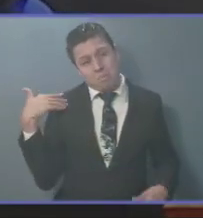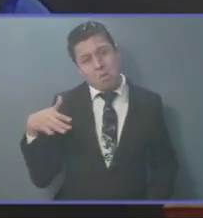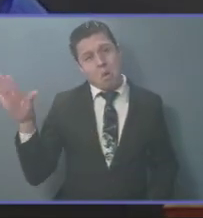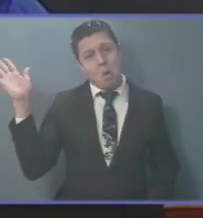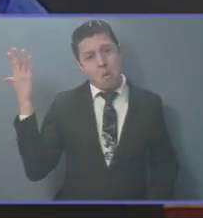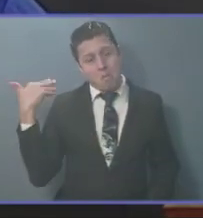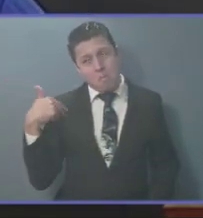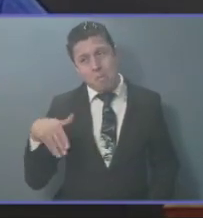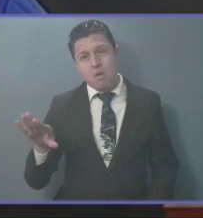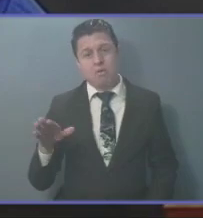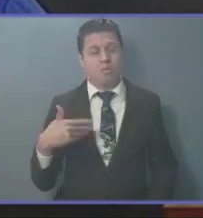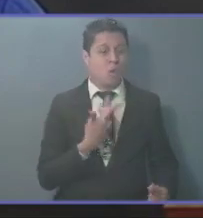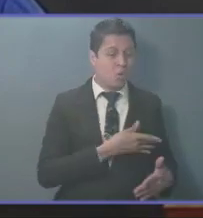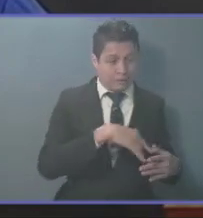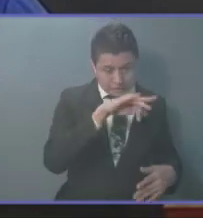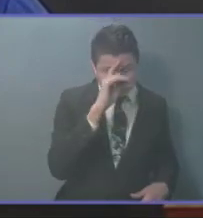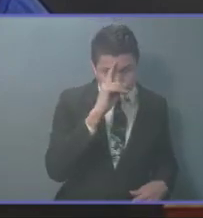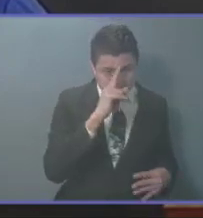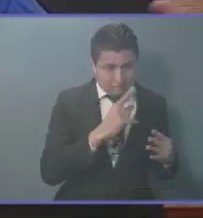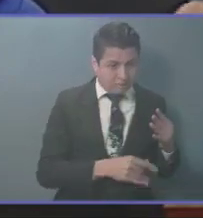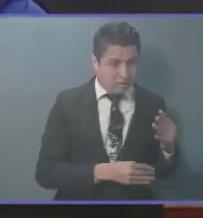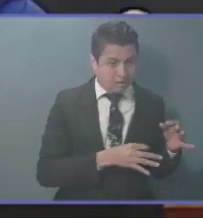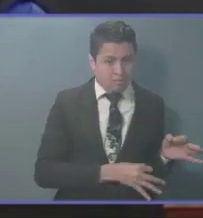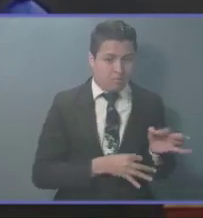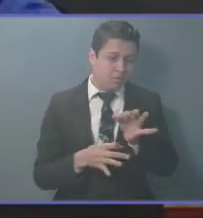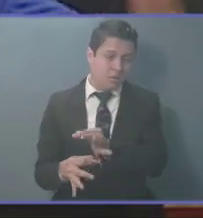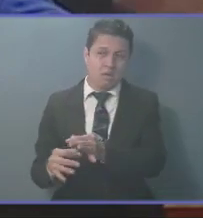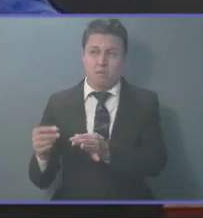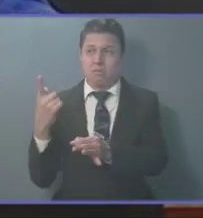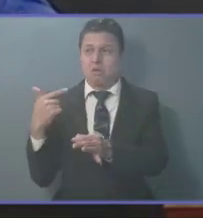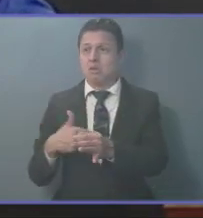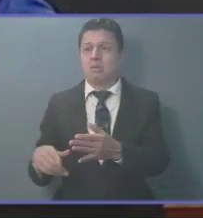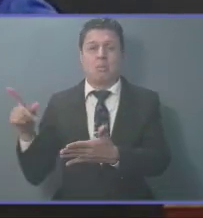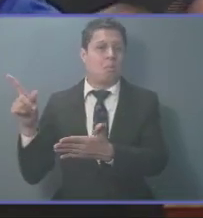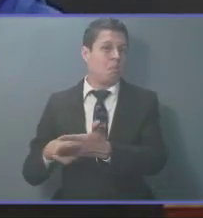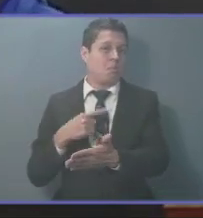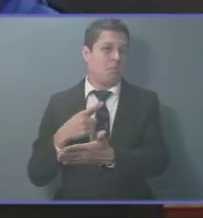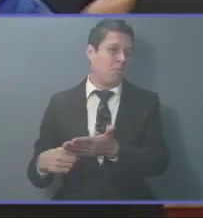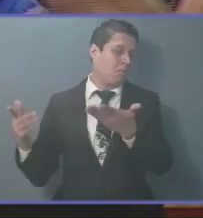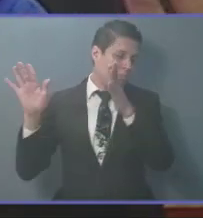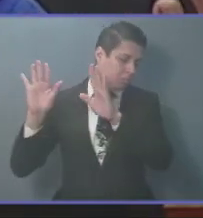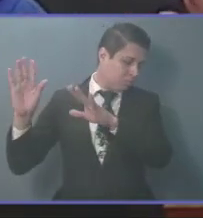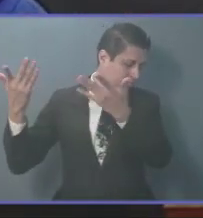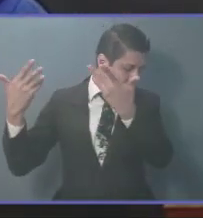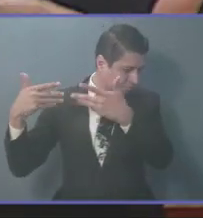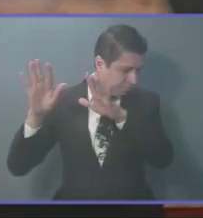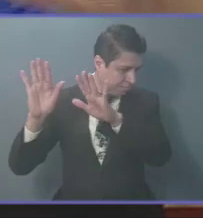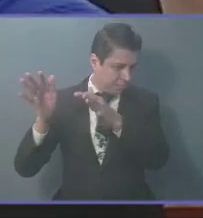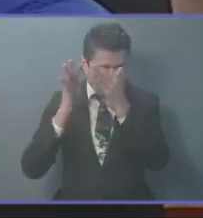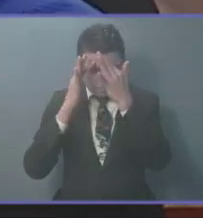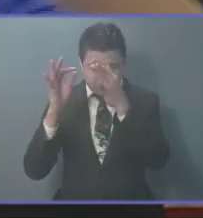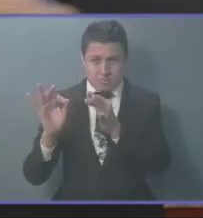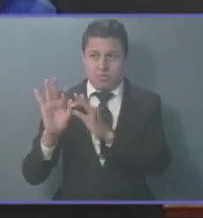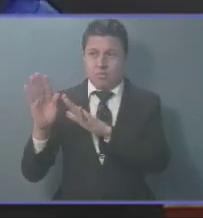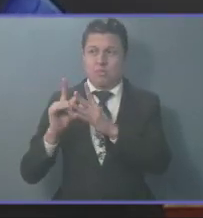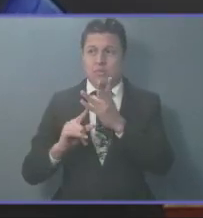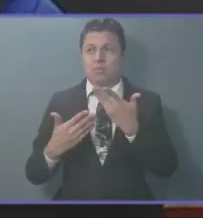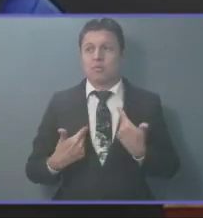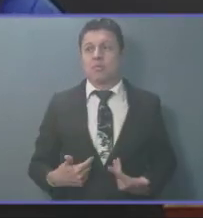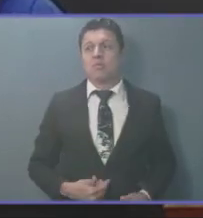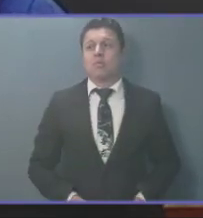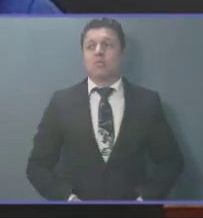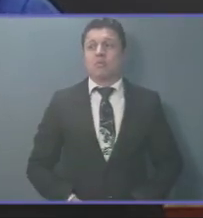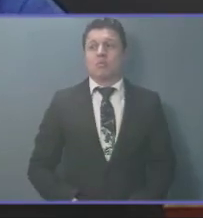recibir vetos. Bien, el presidente está en su derecho de ejercer cuanto veto quiera. Es su derecho, señor